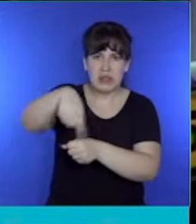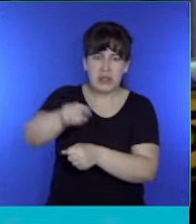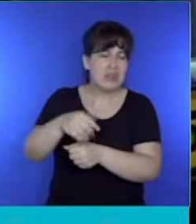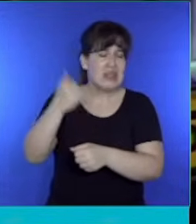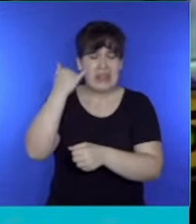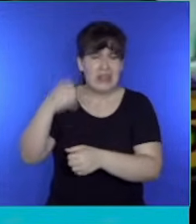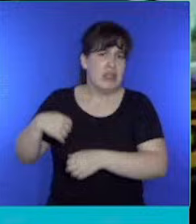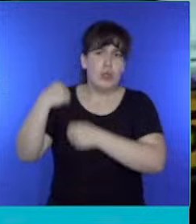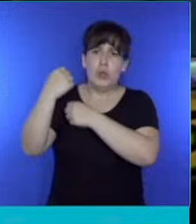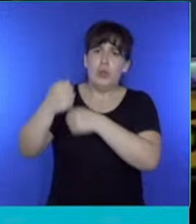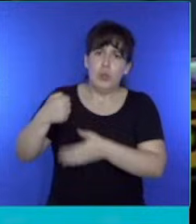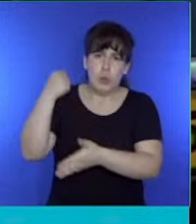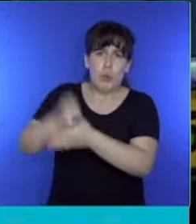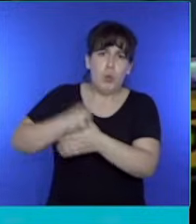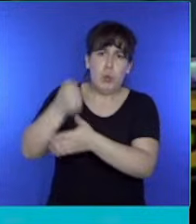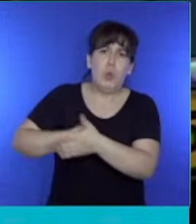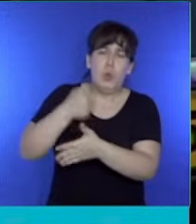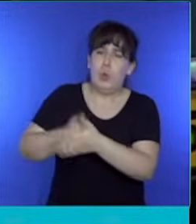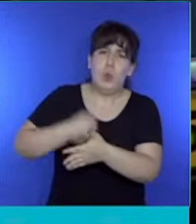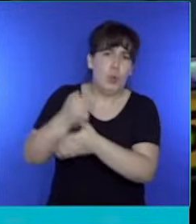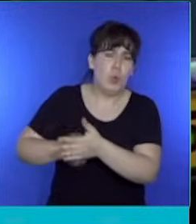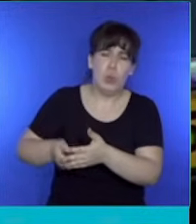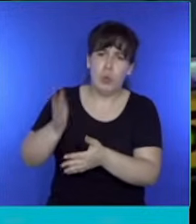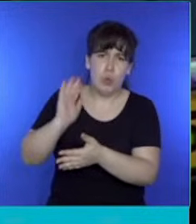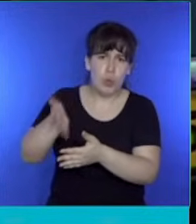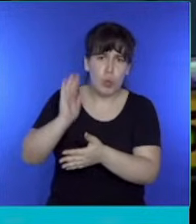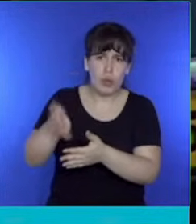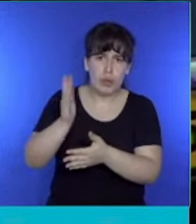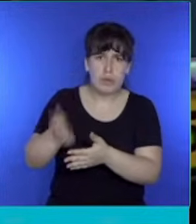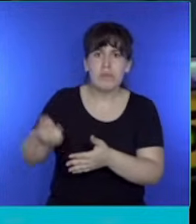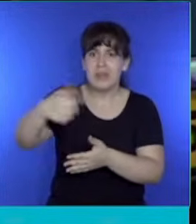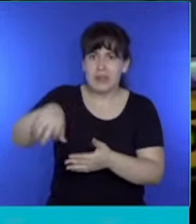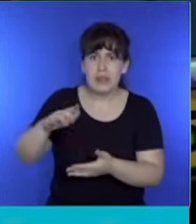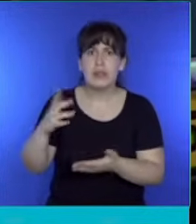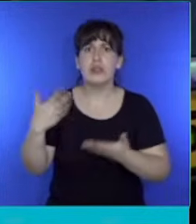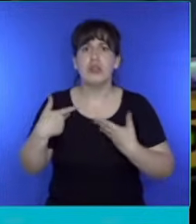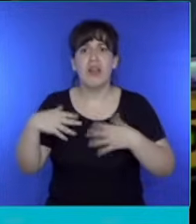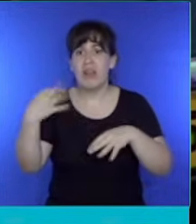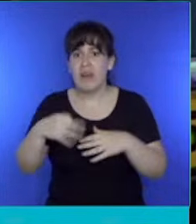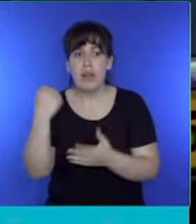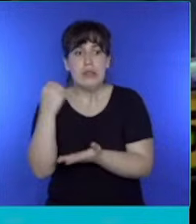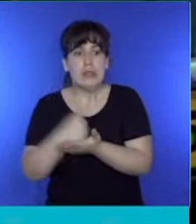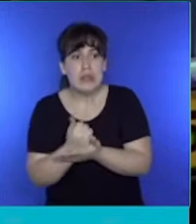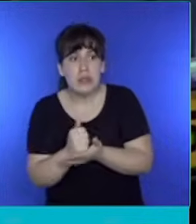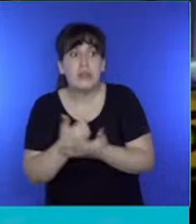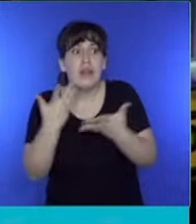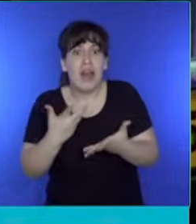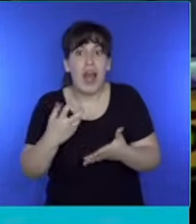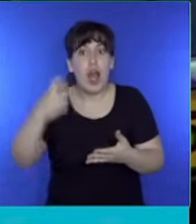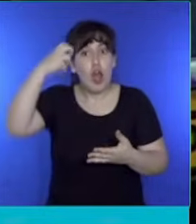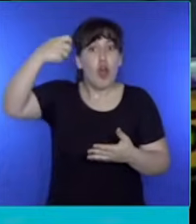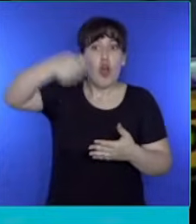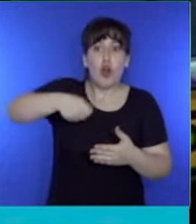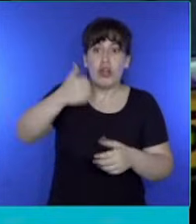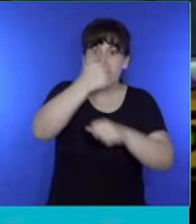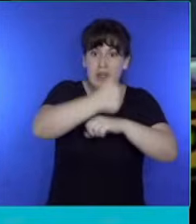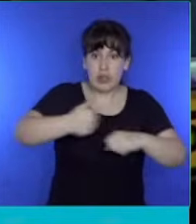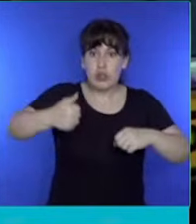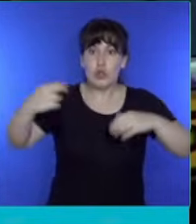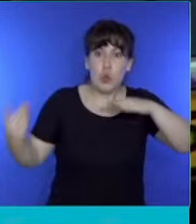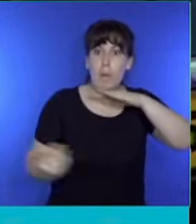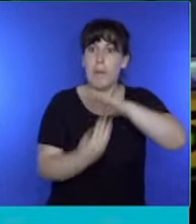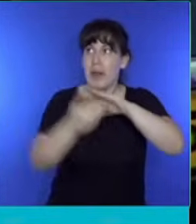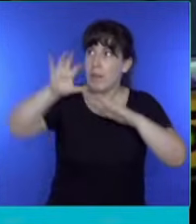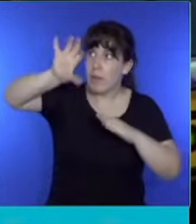vienen remando hace mucho tiempo y que tuvieron que esperar que la Corte Suprema de la provincia de